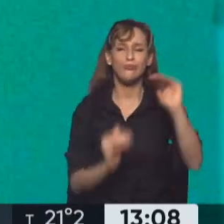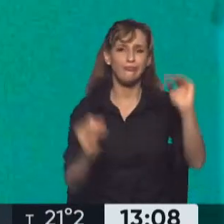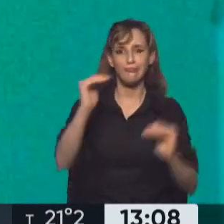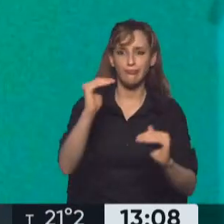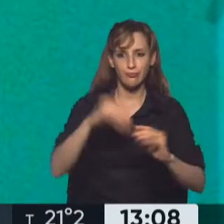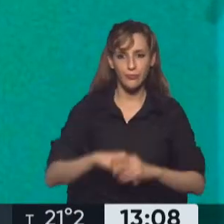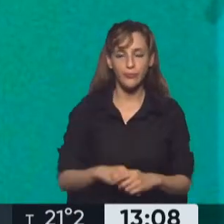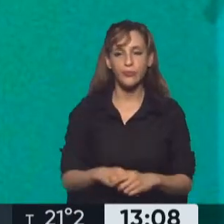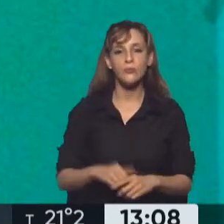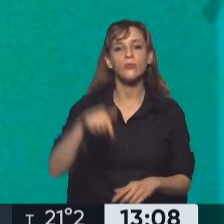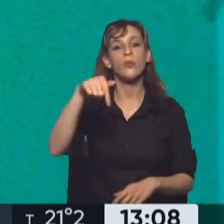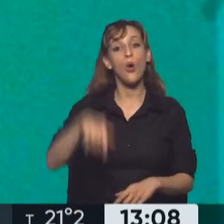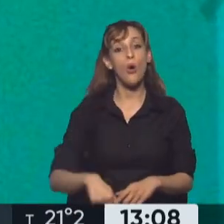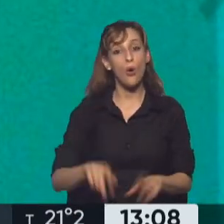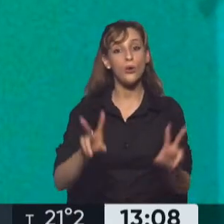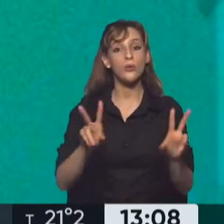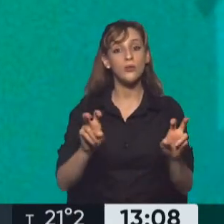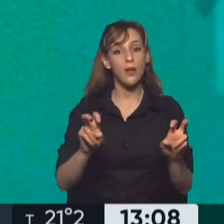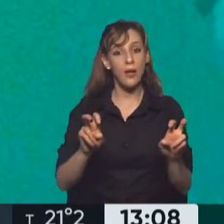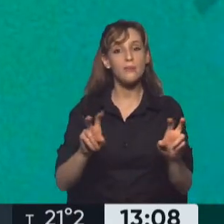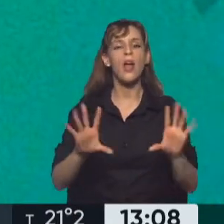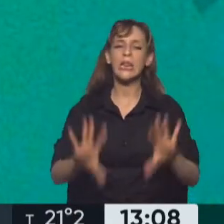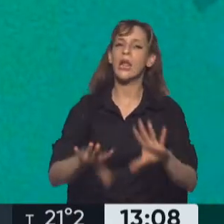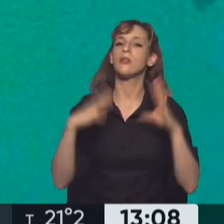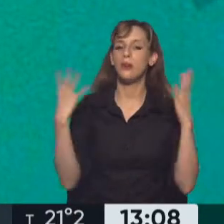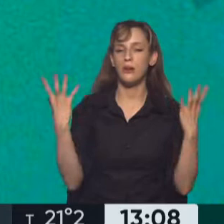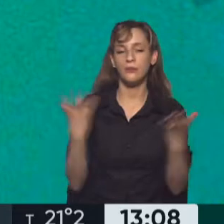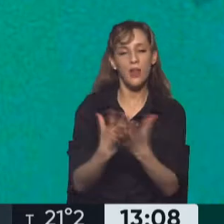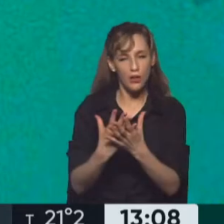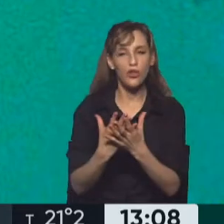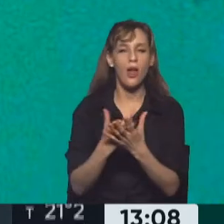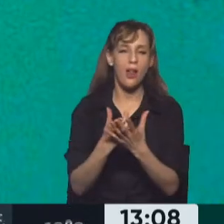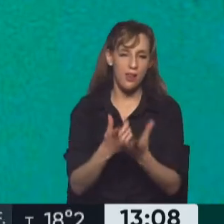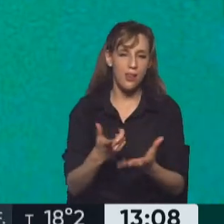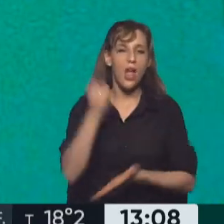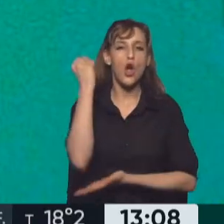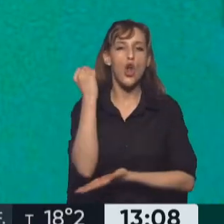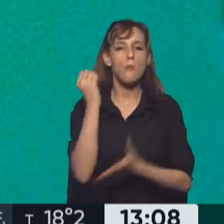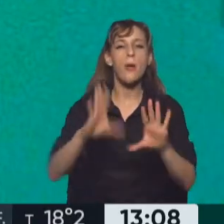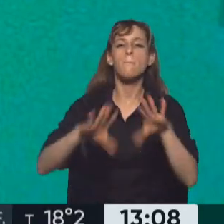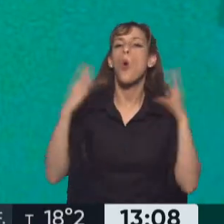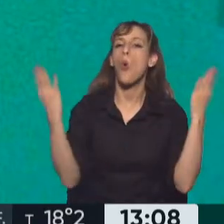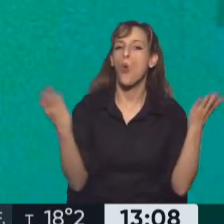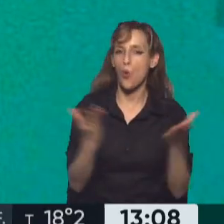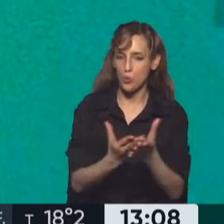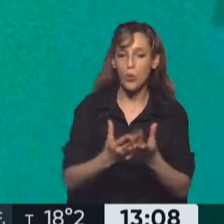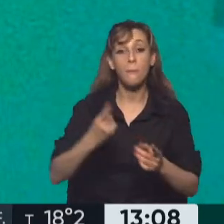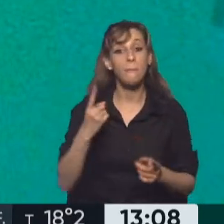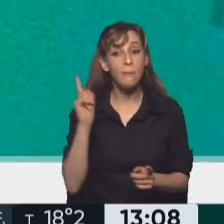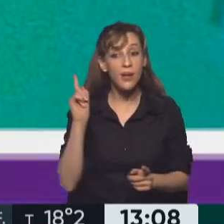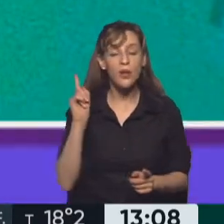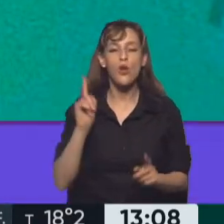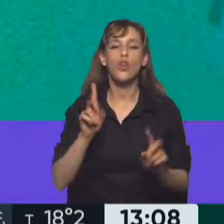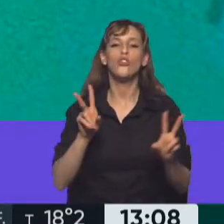Vinimos hoy con una columna más bien internacional, o si se quiere, de economía mundial, pero desde la perspectiva de